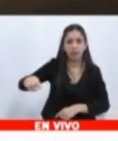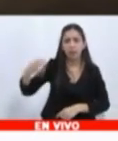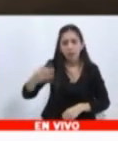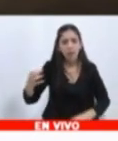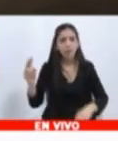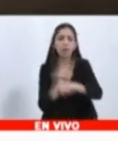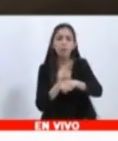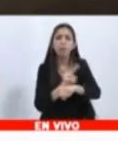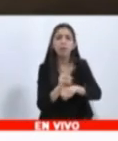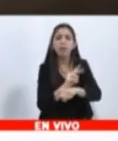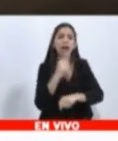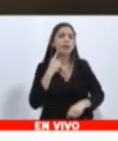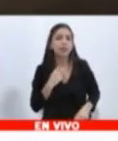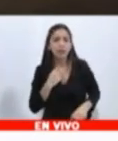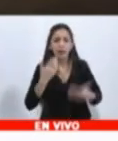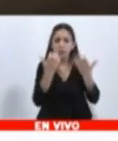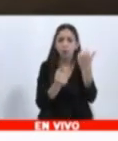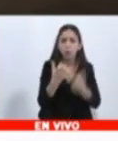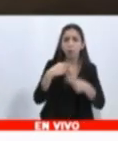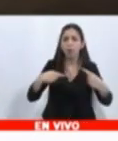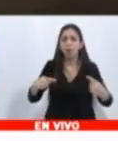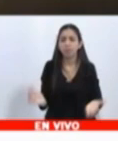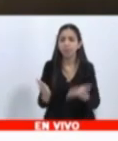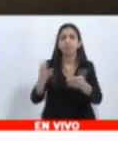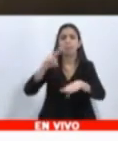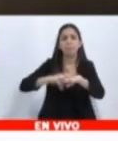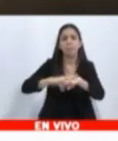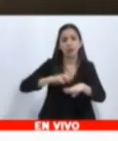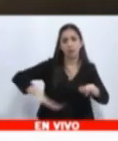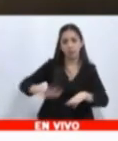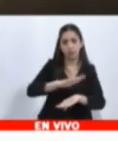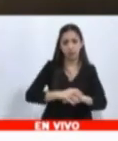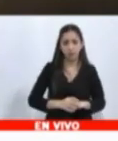sus líderes, por quienes cuidan los intereses de los paraguayos.